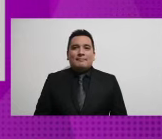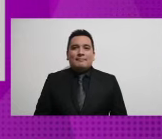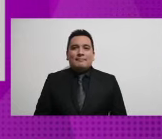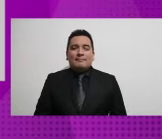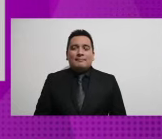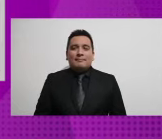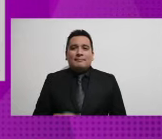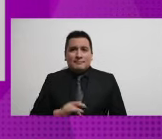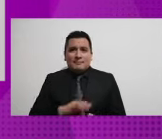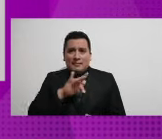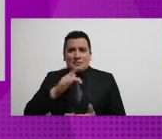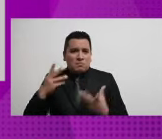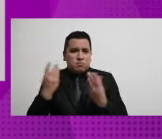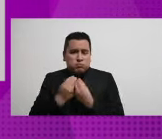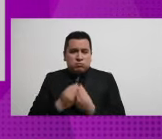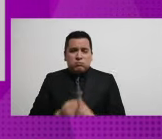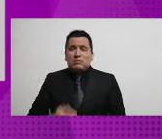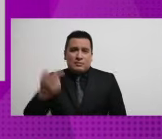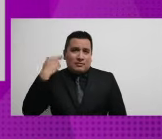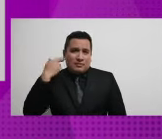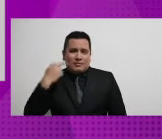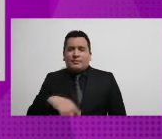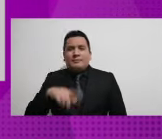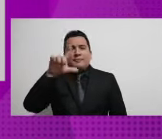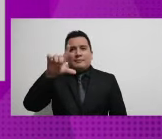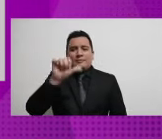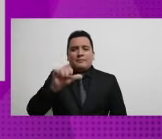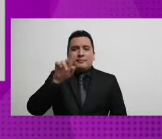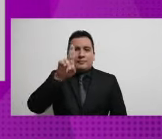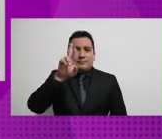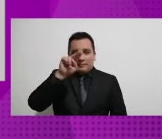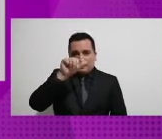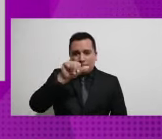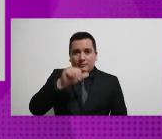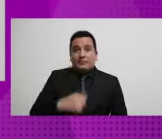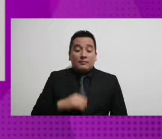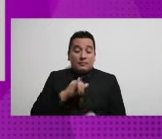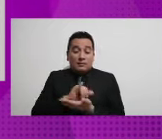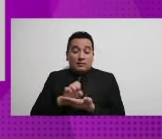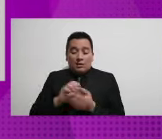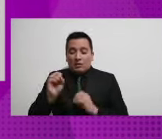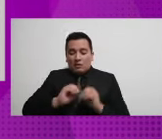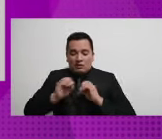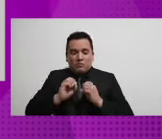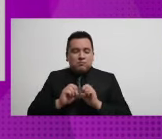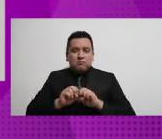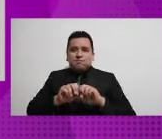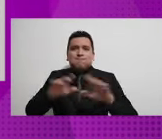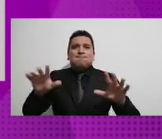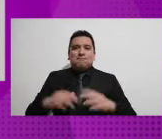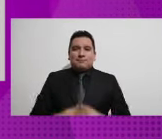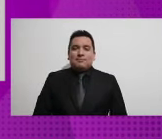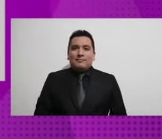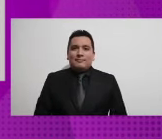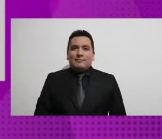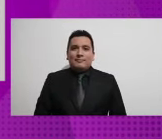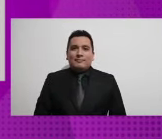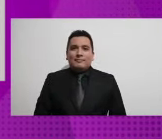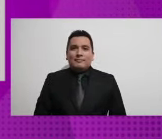semana. Gracias por acompañarnos en una emisión más de La Urna, llevado hasta ustedes